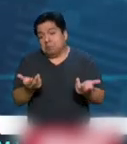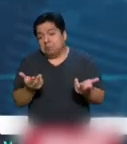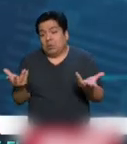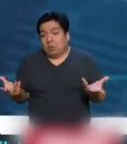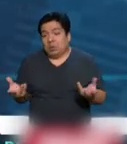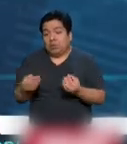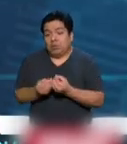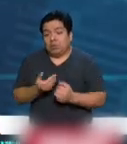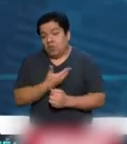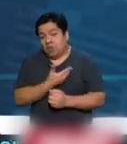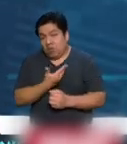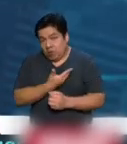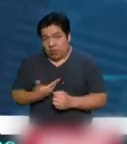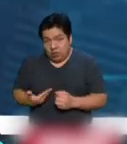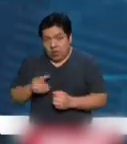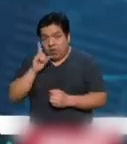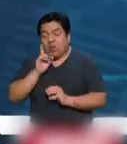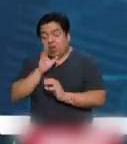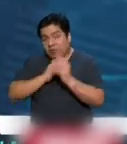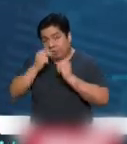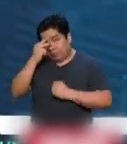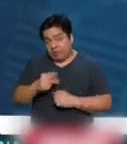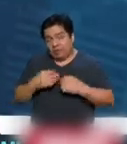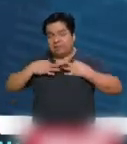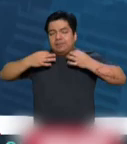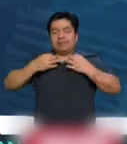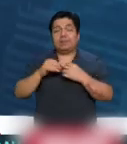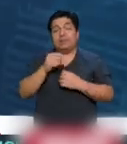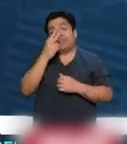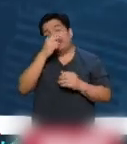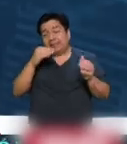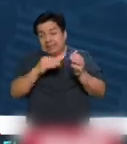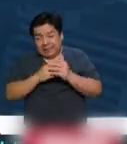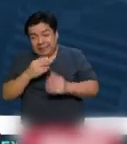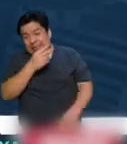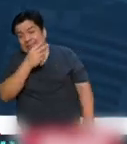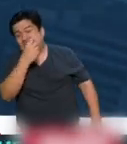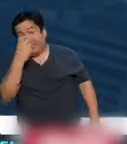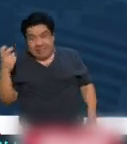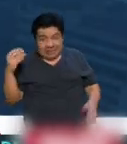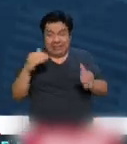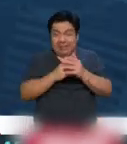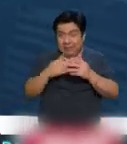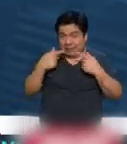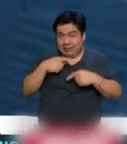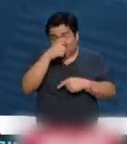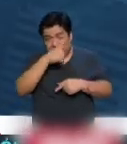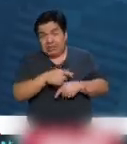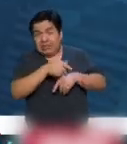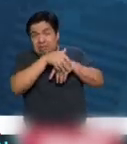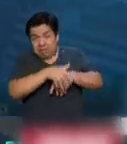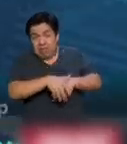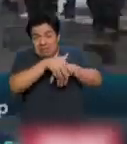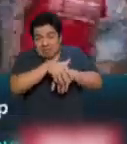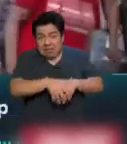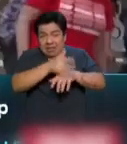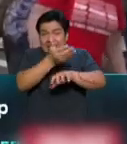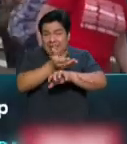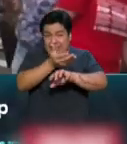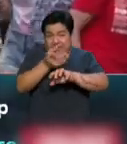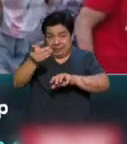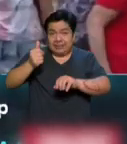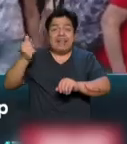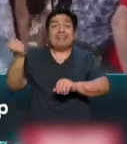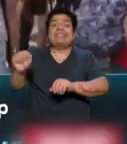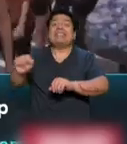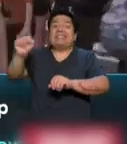la presidenta mexicana. En otros asuntos, más de 200,000 personas en todos Estados Unidos protestaron el sábado pasado